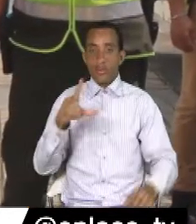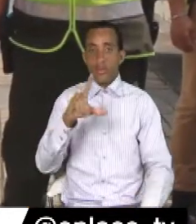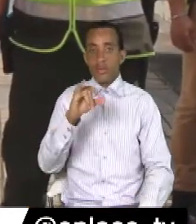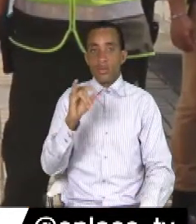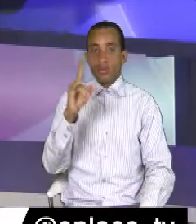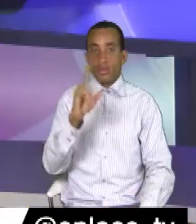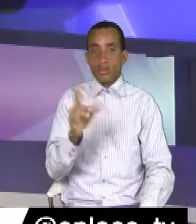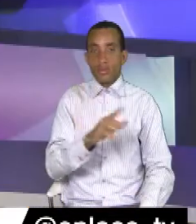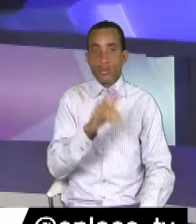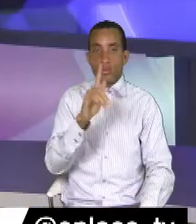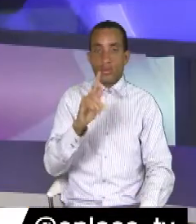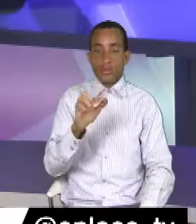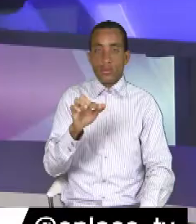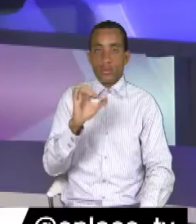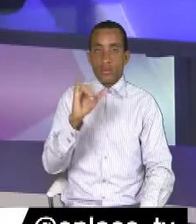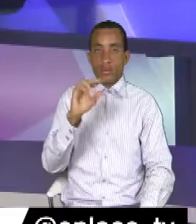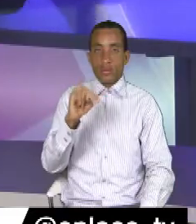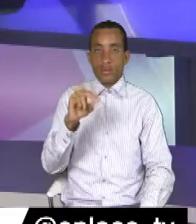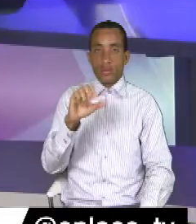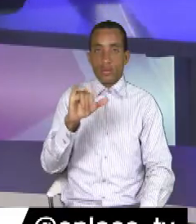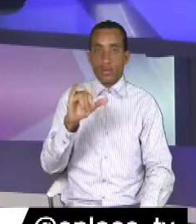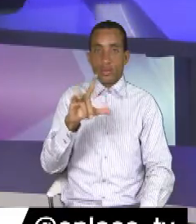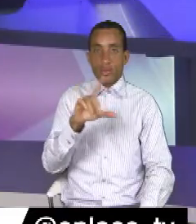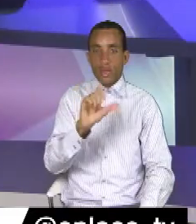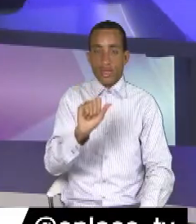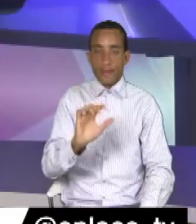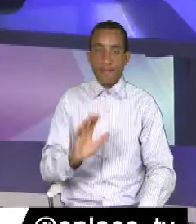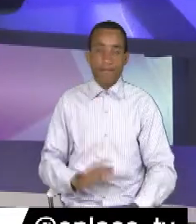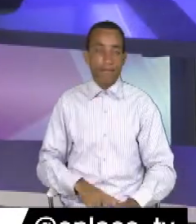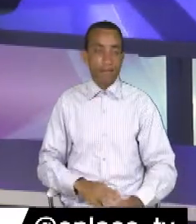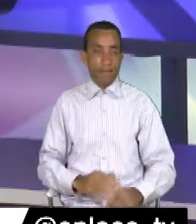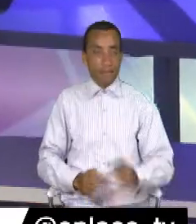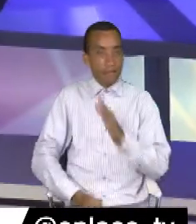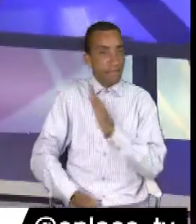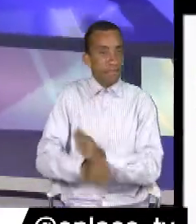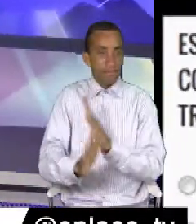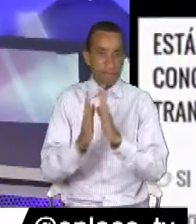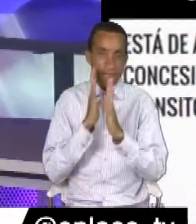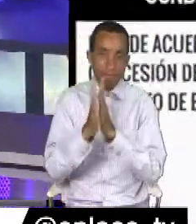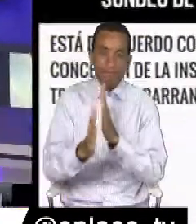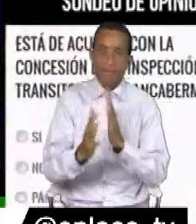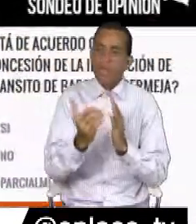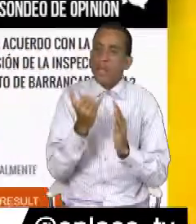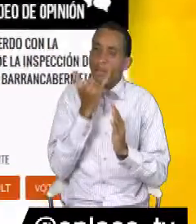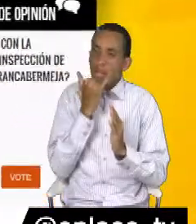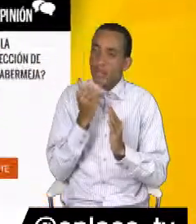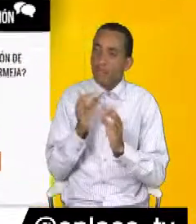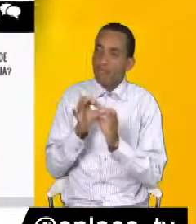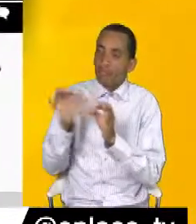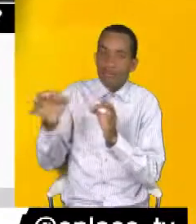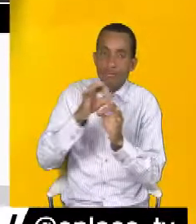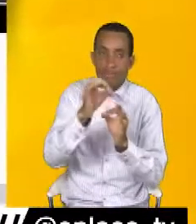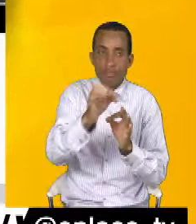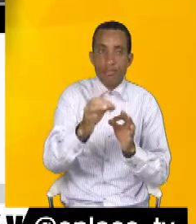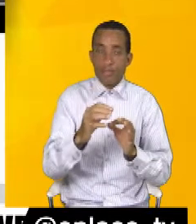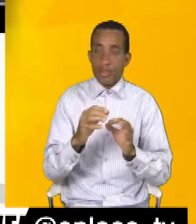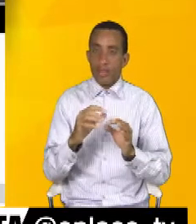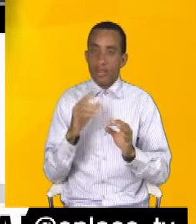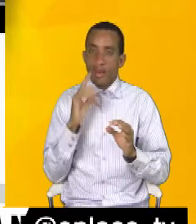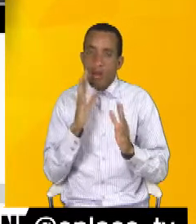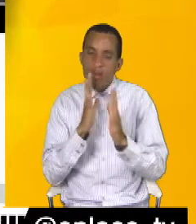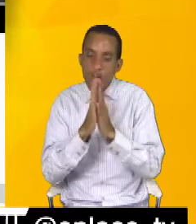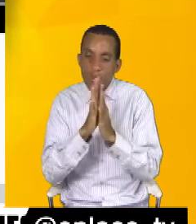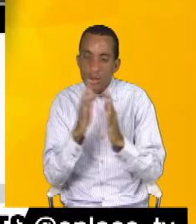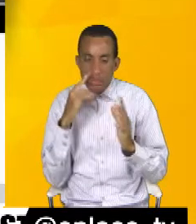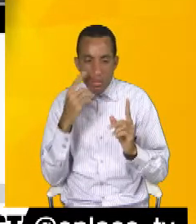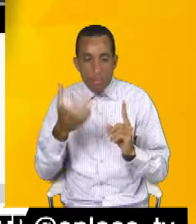Pinilla. Seguimos llevando a nuestra comunidad lo que pasa en la ciudad y región. Esta y otras informaciones de Enlace